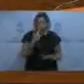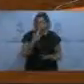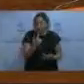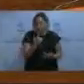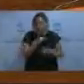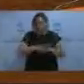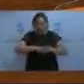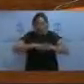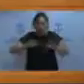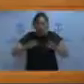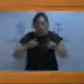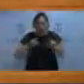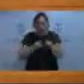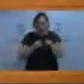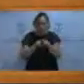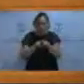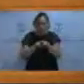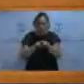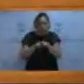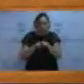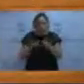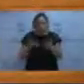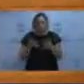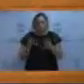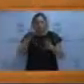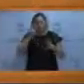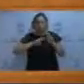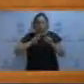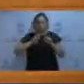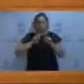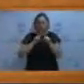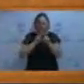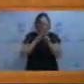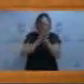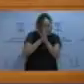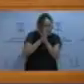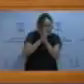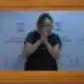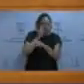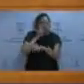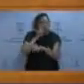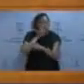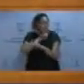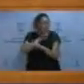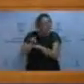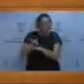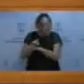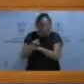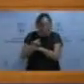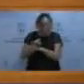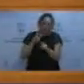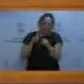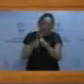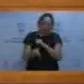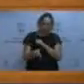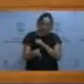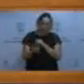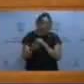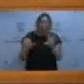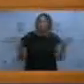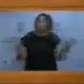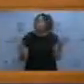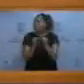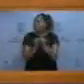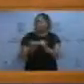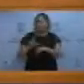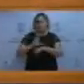usted enfoscada en ocultar y en mentir. Mire, en definitiva, señora consejera, no nos creemos